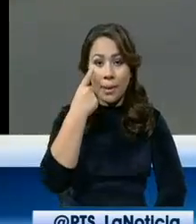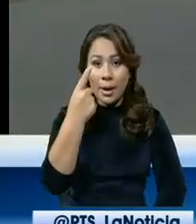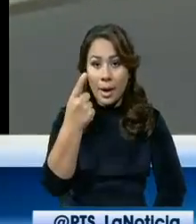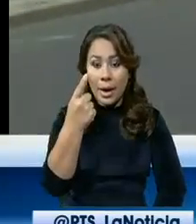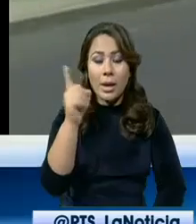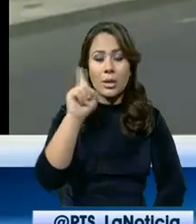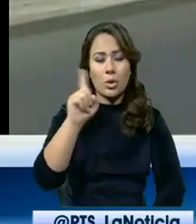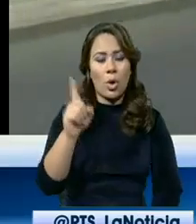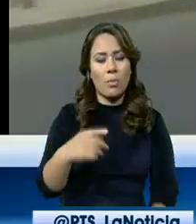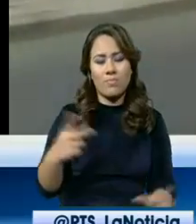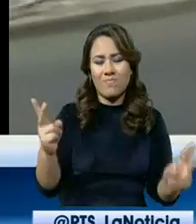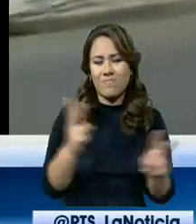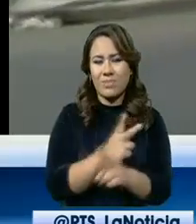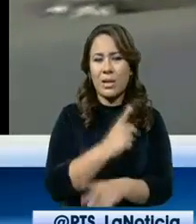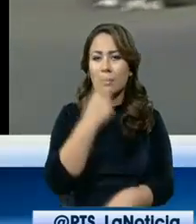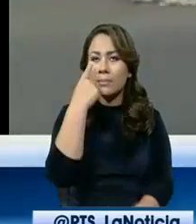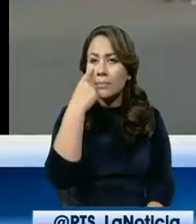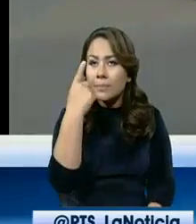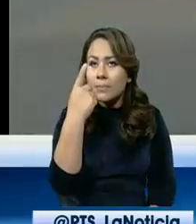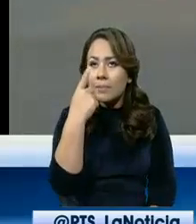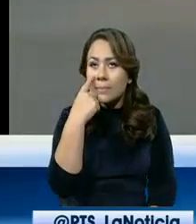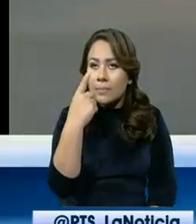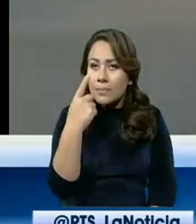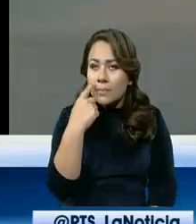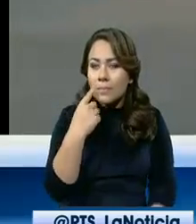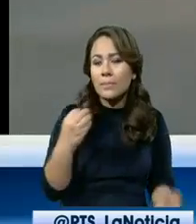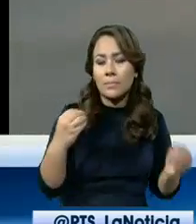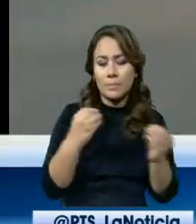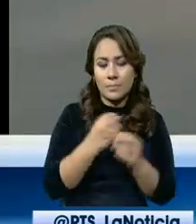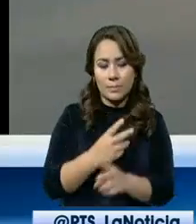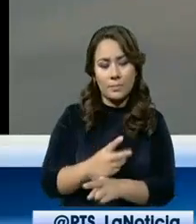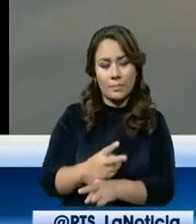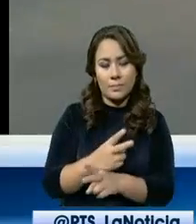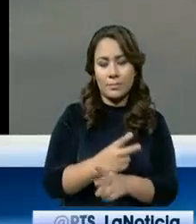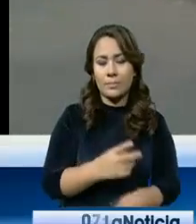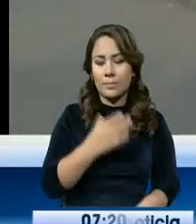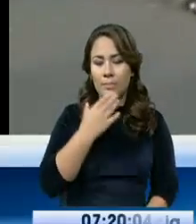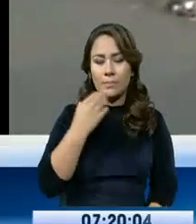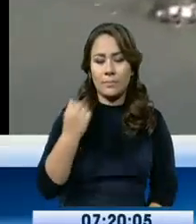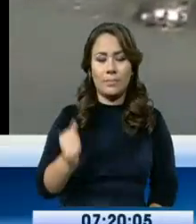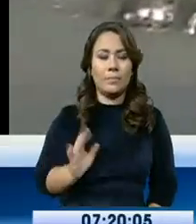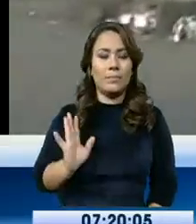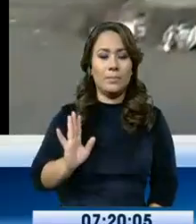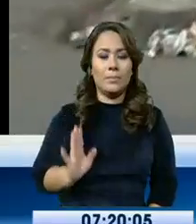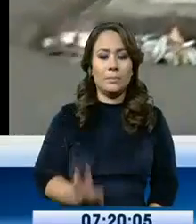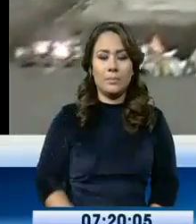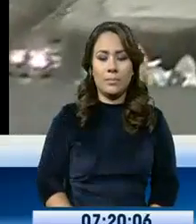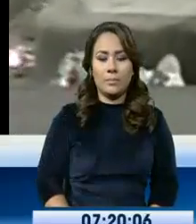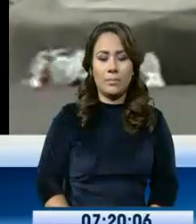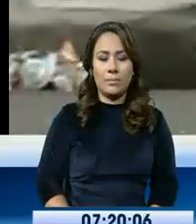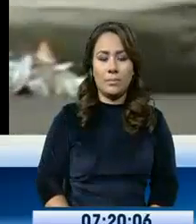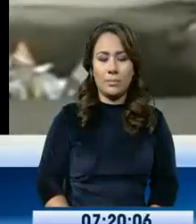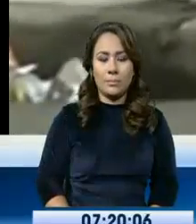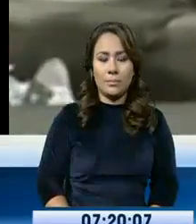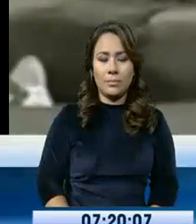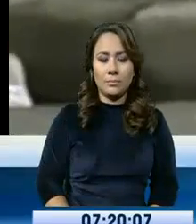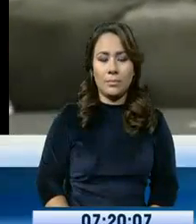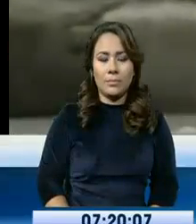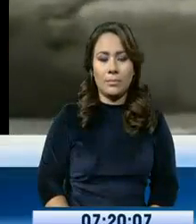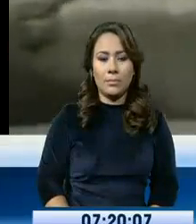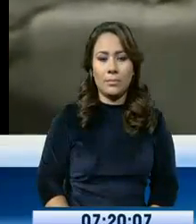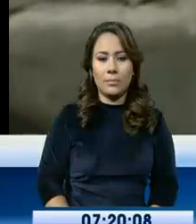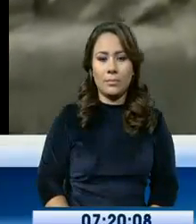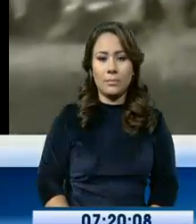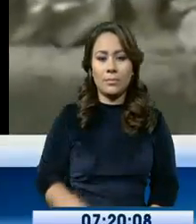los choferes que vean eso, lo más preferible. Ok, perfecto. Entonces, pronunciamiento por parte de